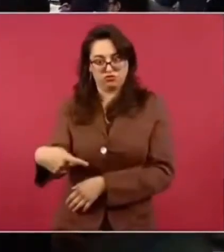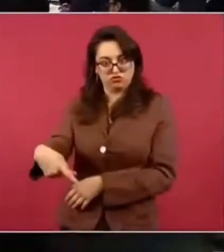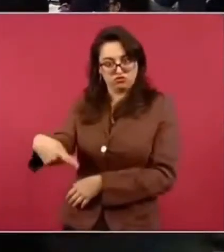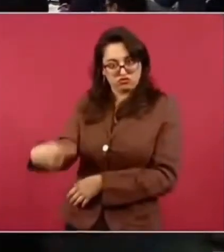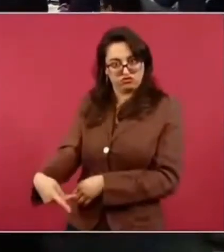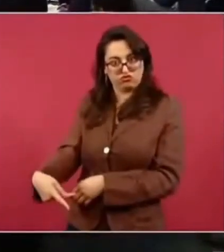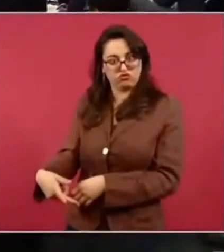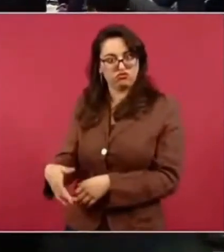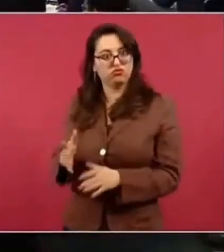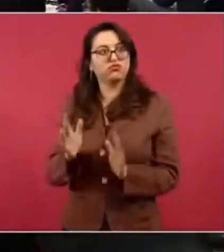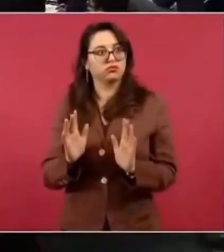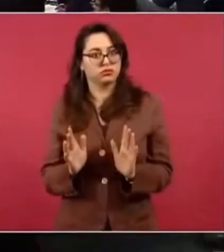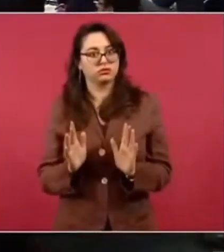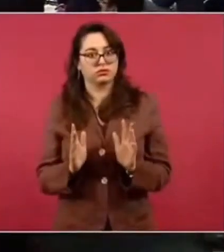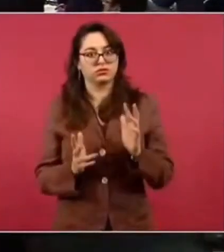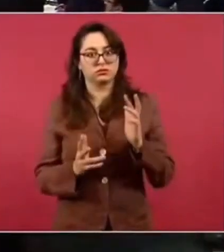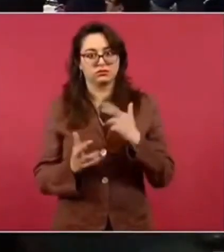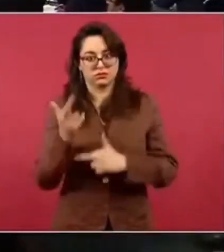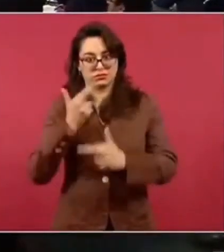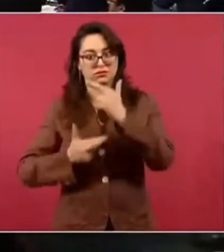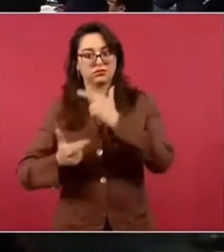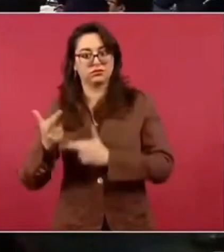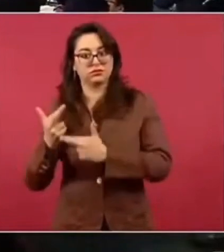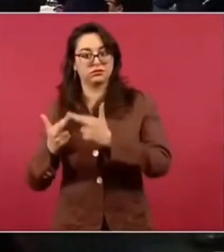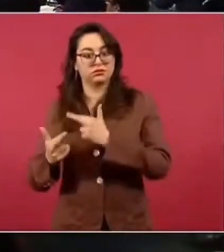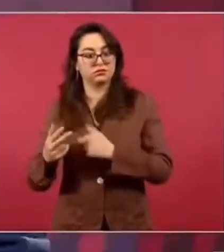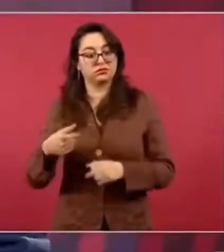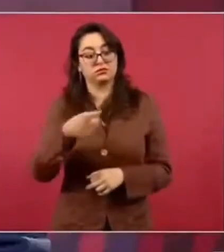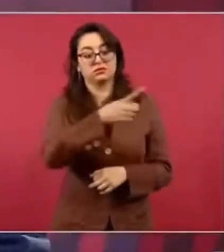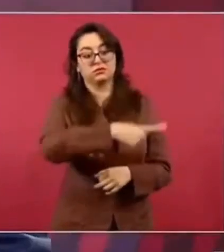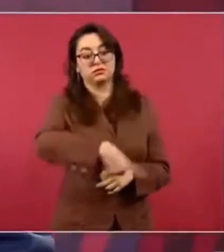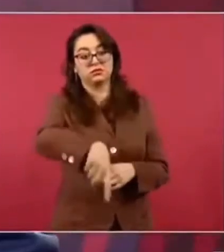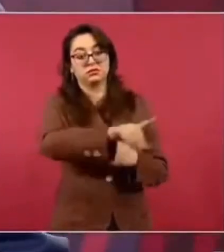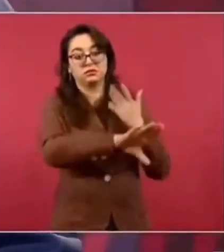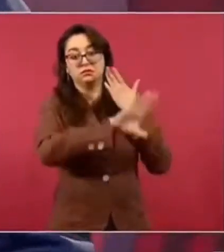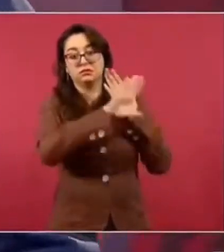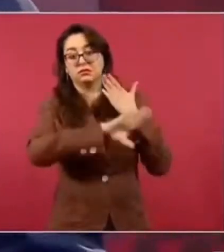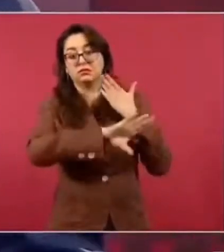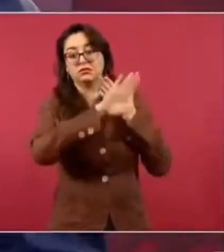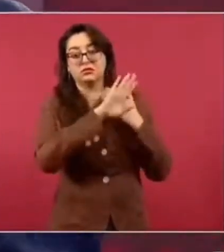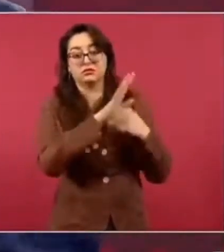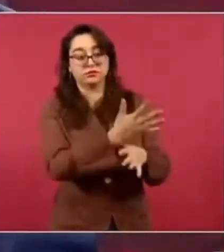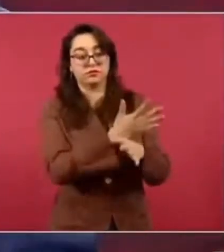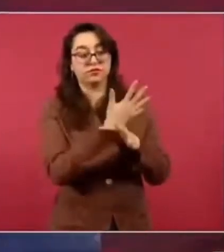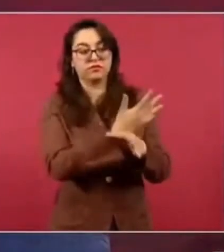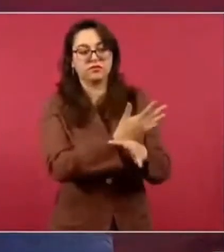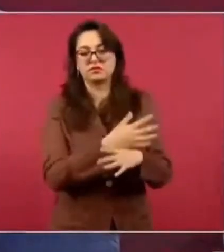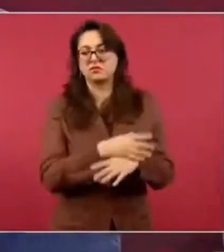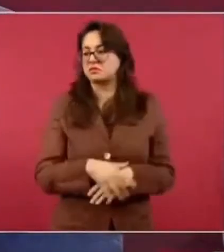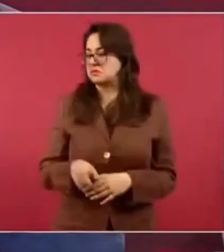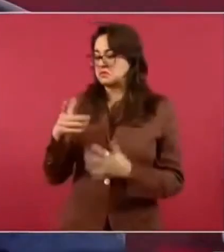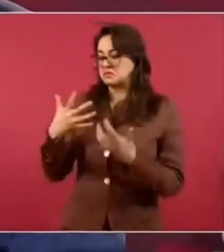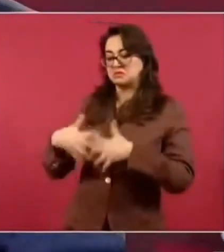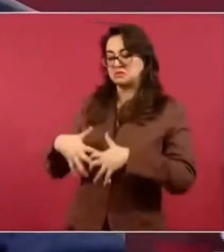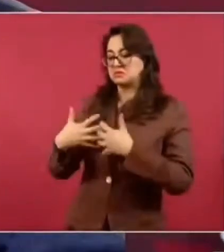las más antiguas, fueron hace 40 años.